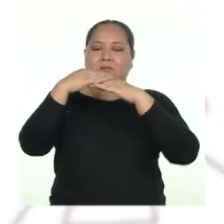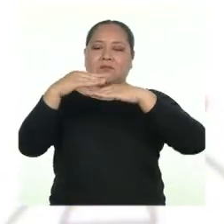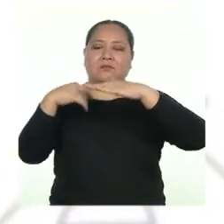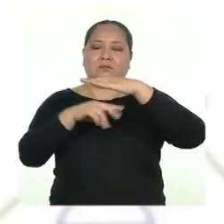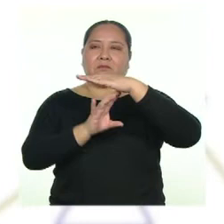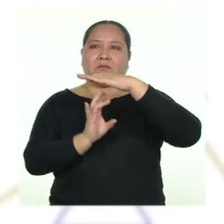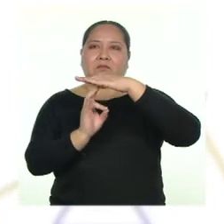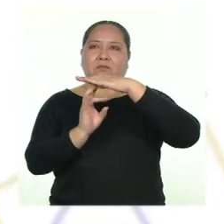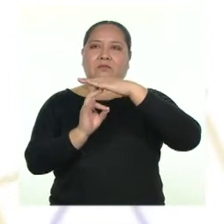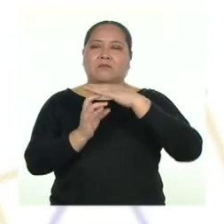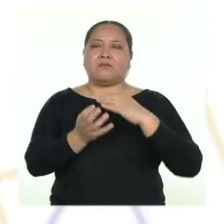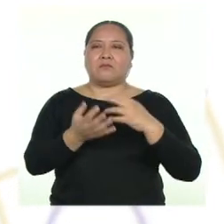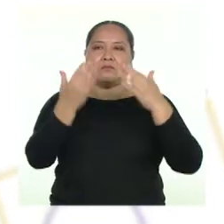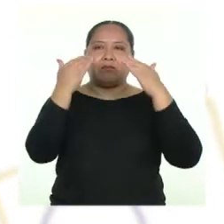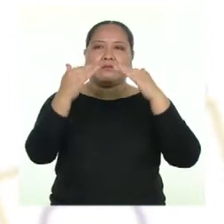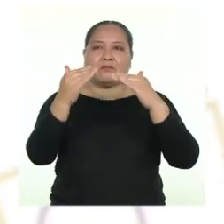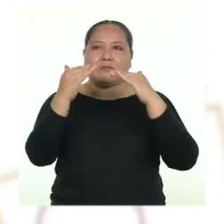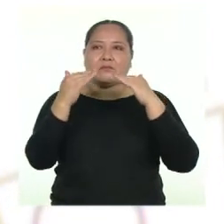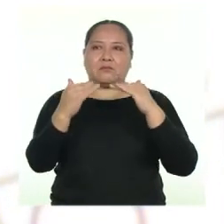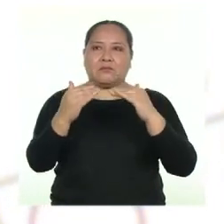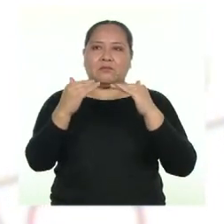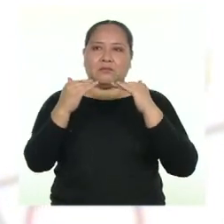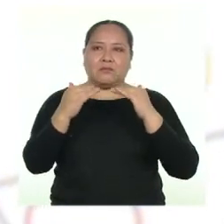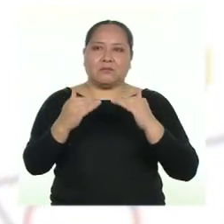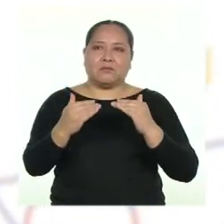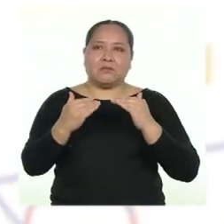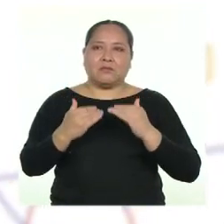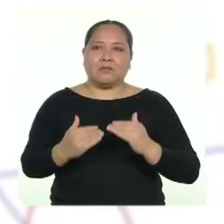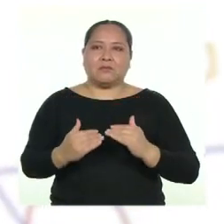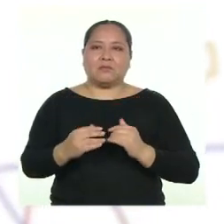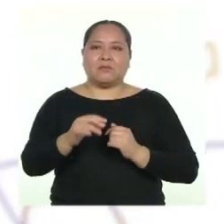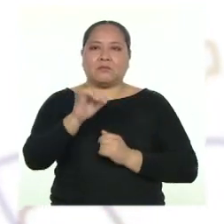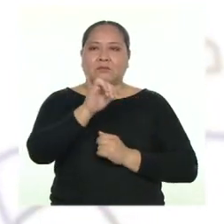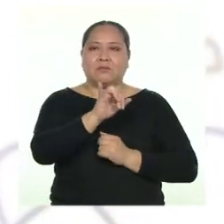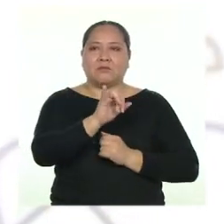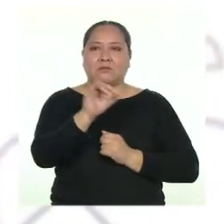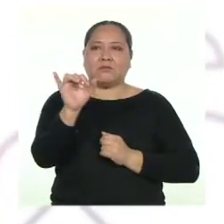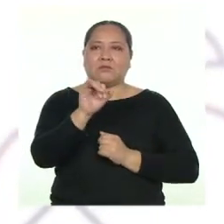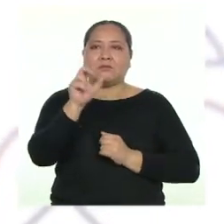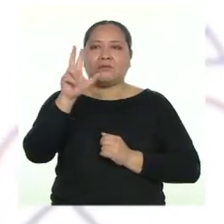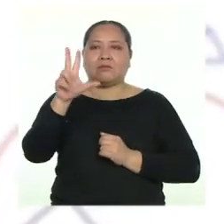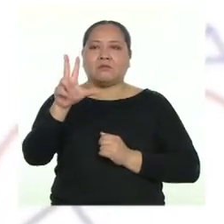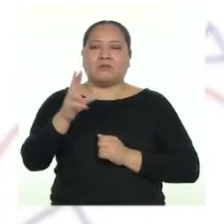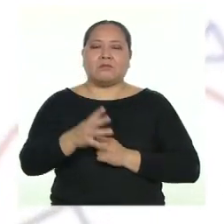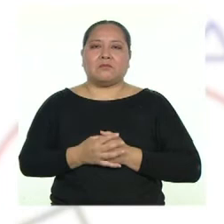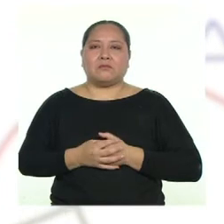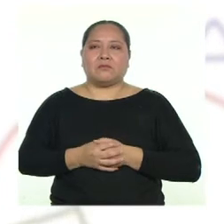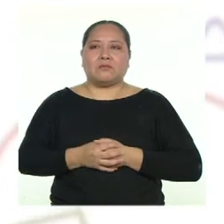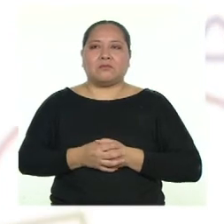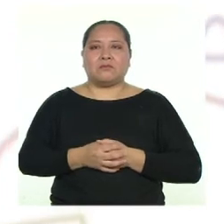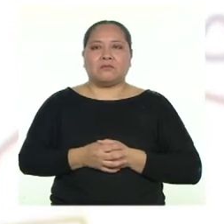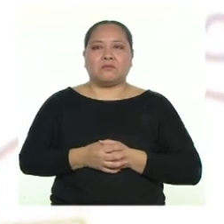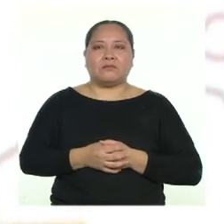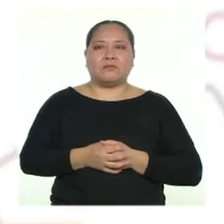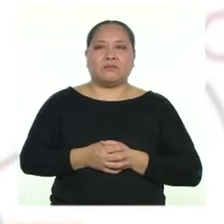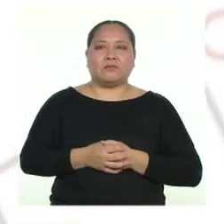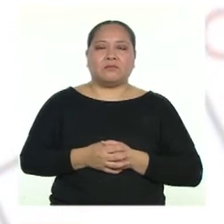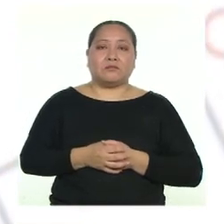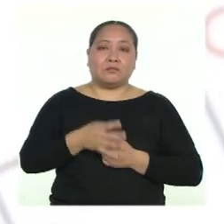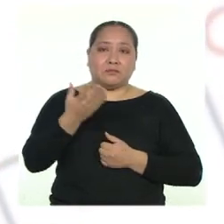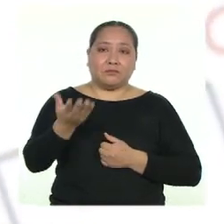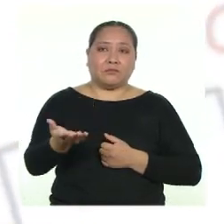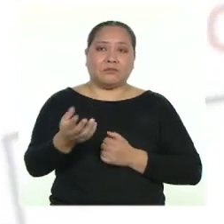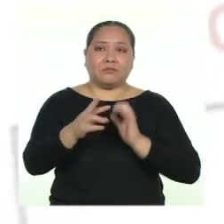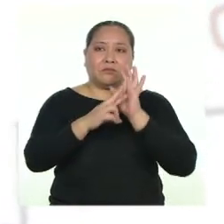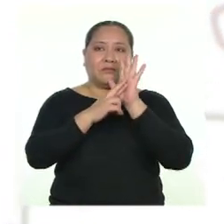entre 7. Realizamos las operaciones y tenemos el resultado de y, es igual a 3, que